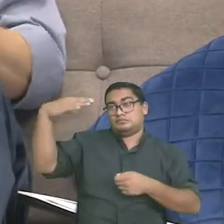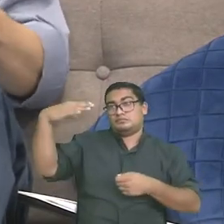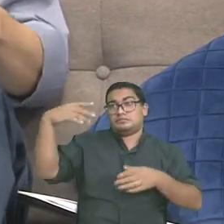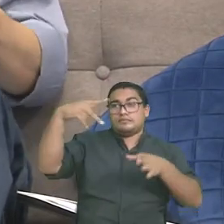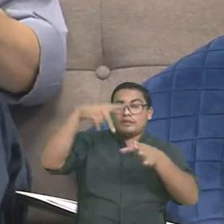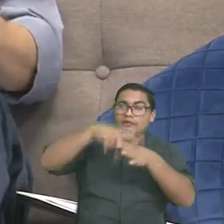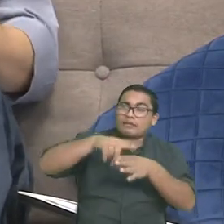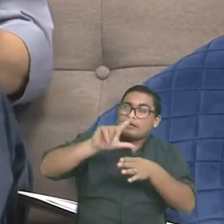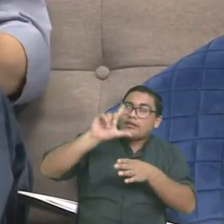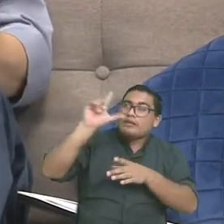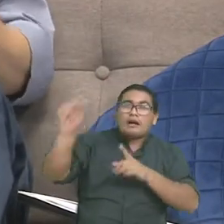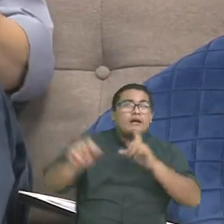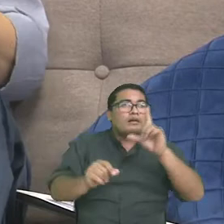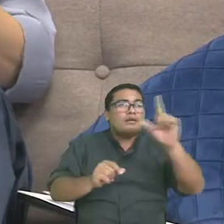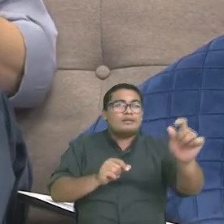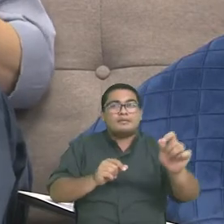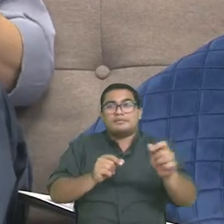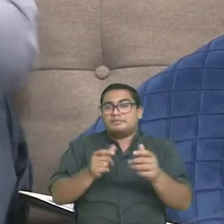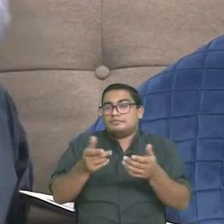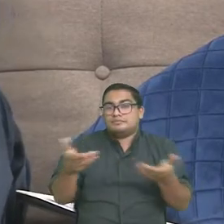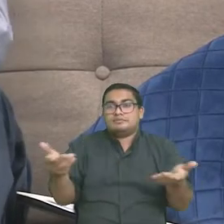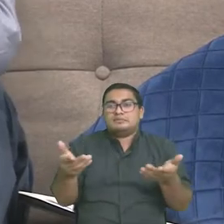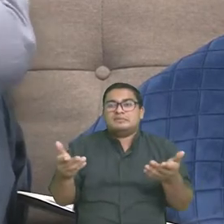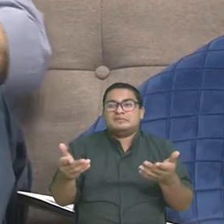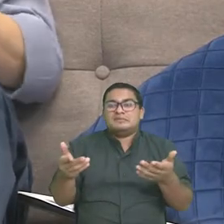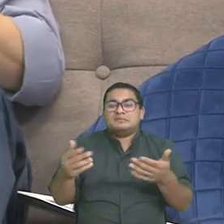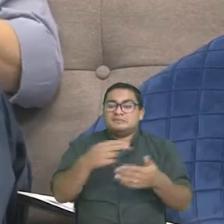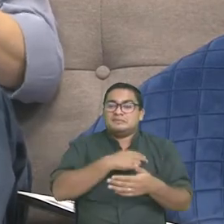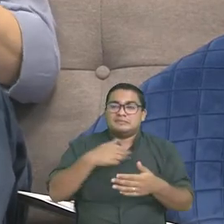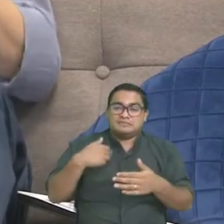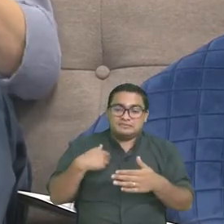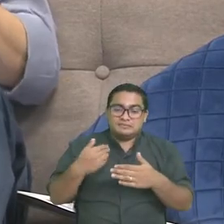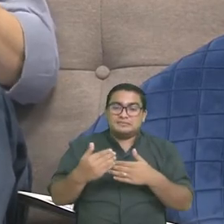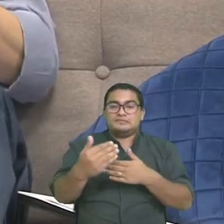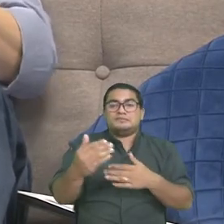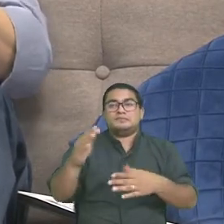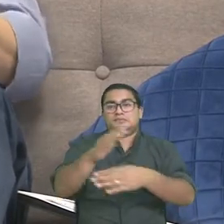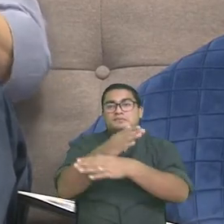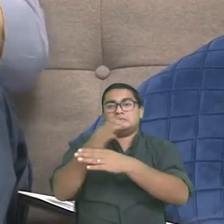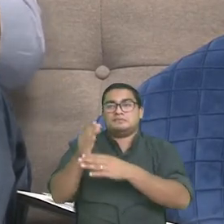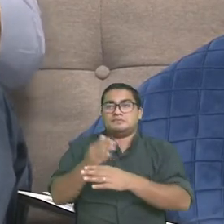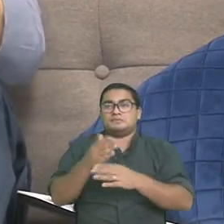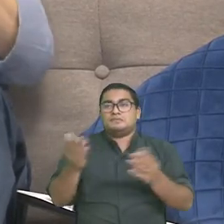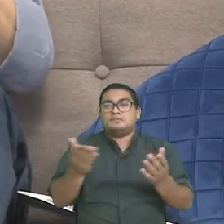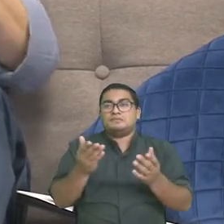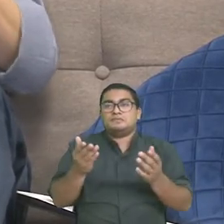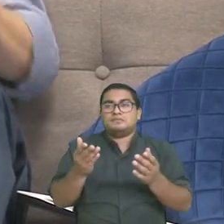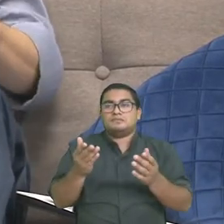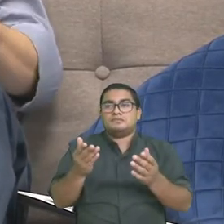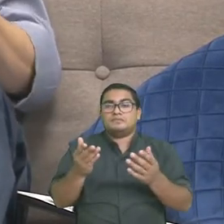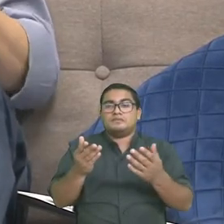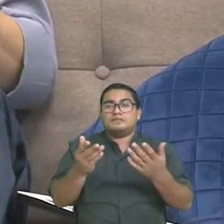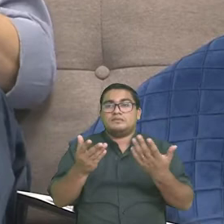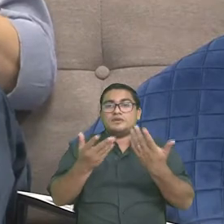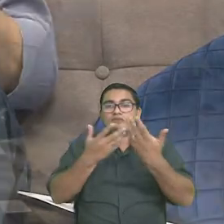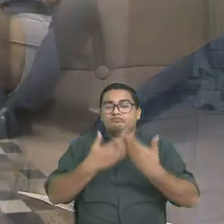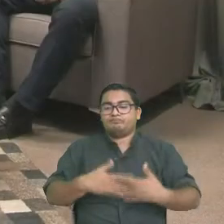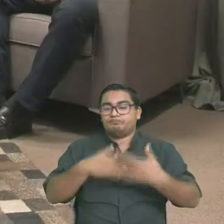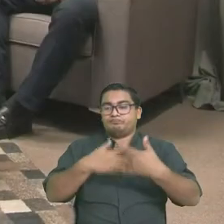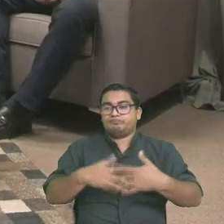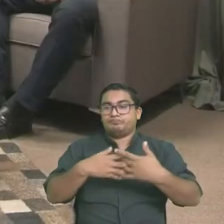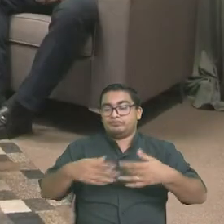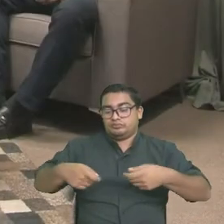rural. Y se iban a hacer, y se van a hacer, entre otras cosas, una subestación